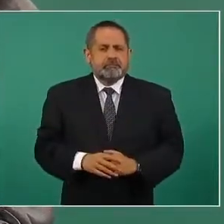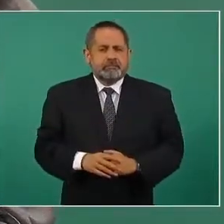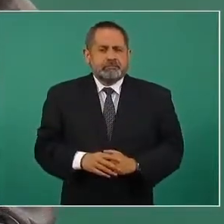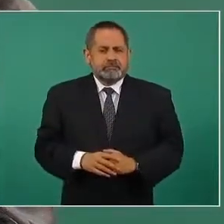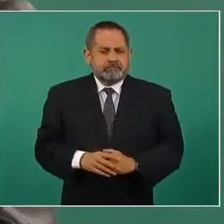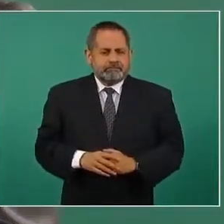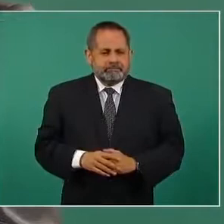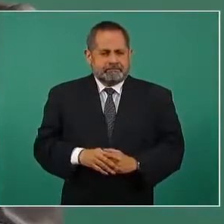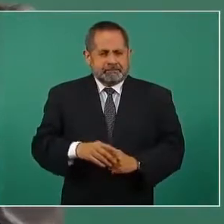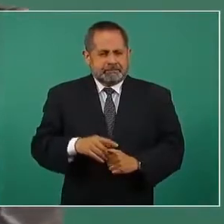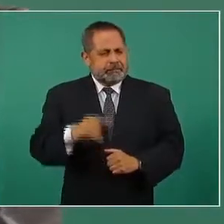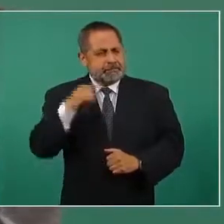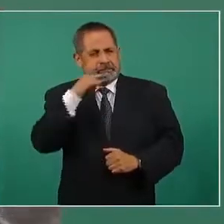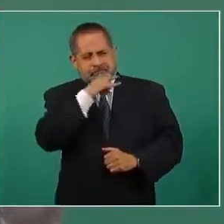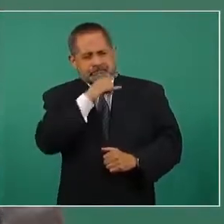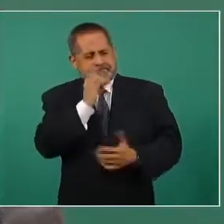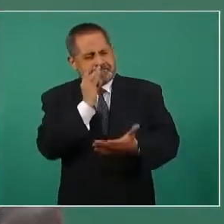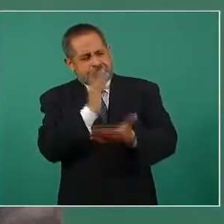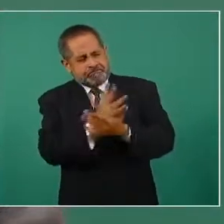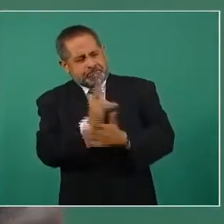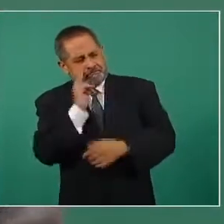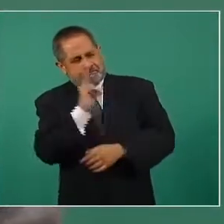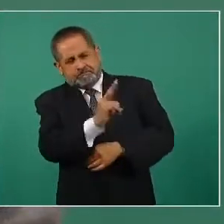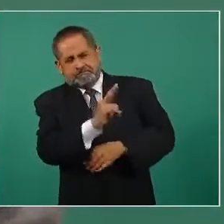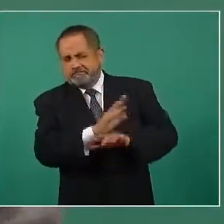fuera máscaras.